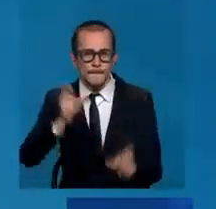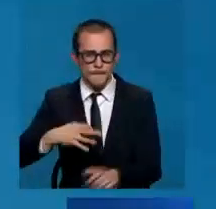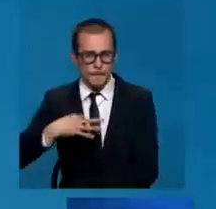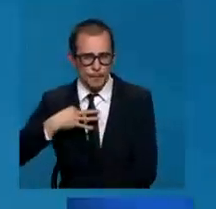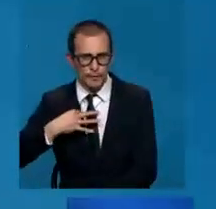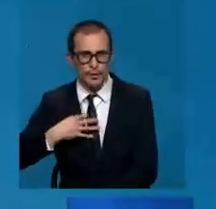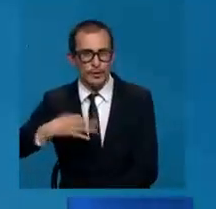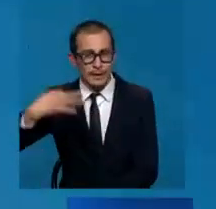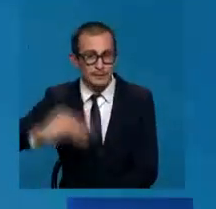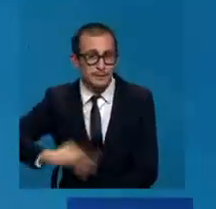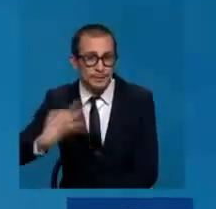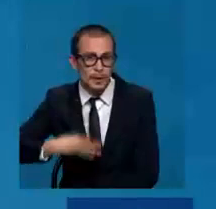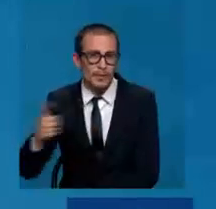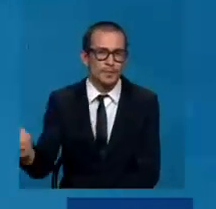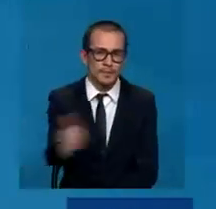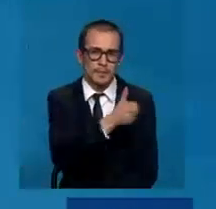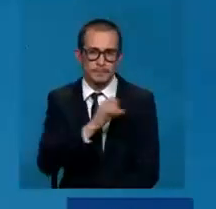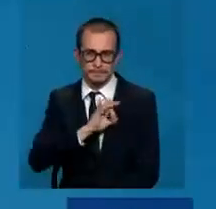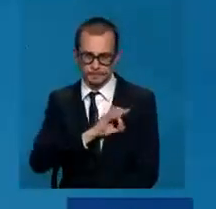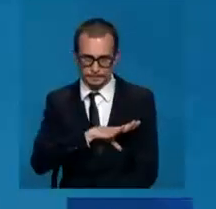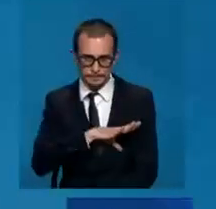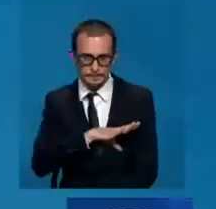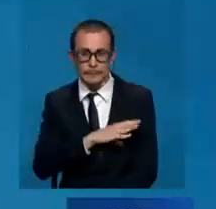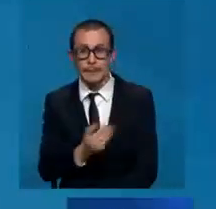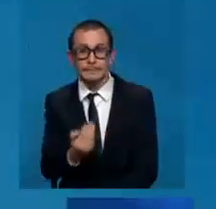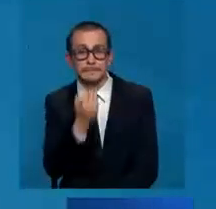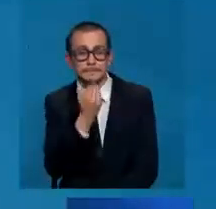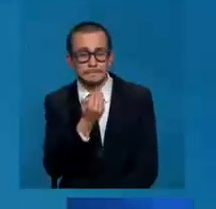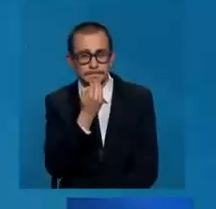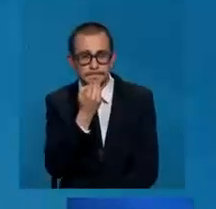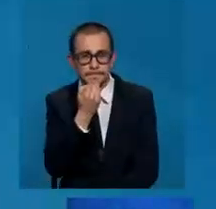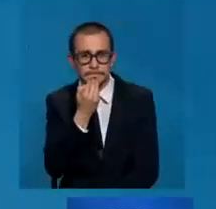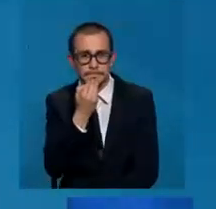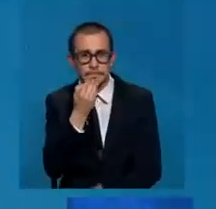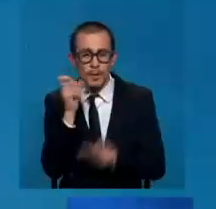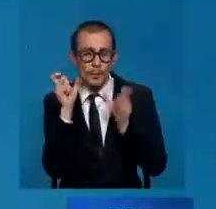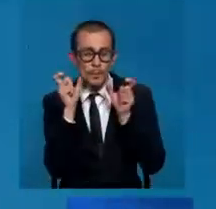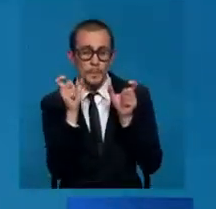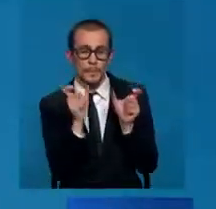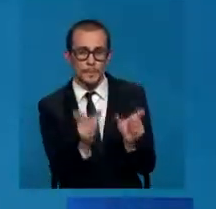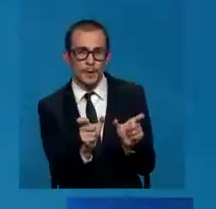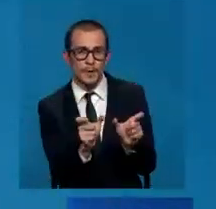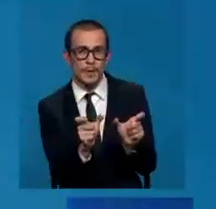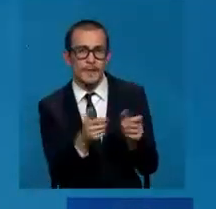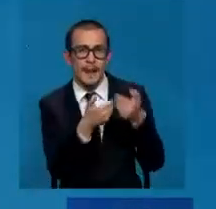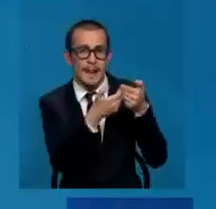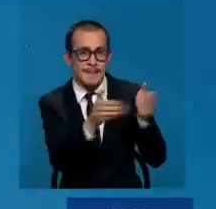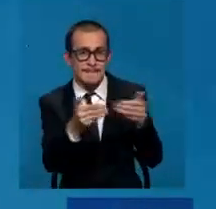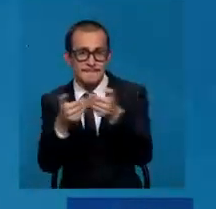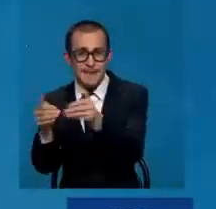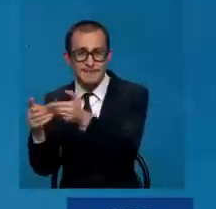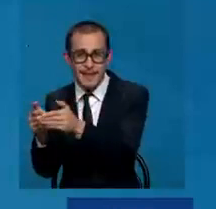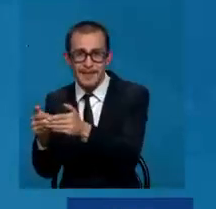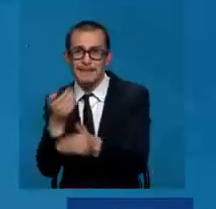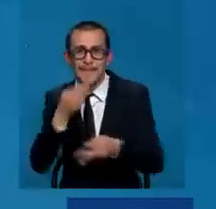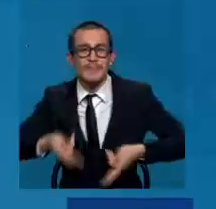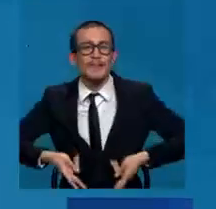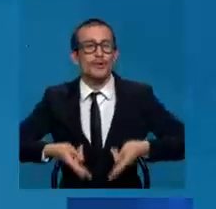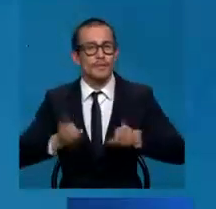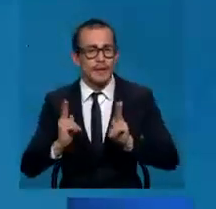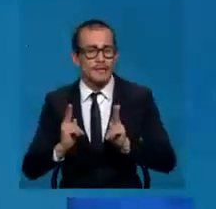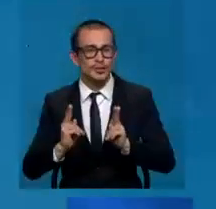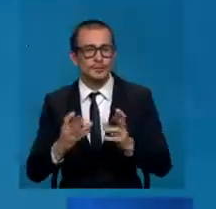la seguridad de los chilenos, y también el resguardo de las libertades y de los derechos